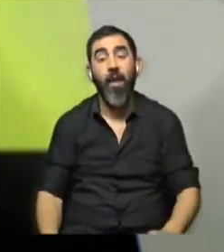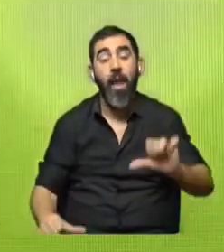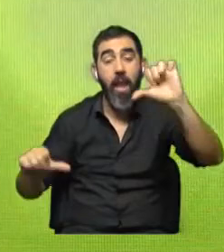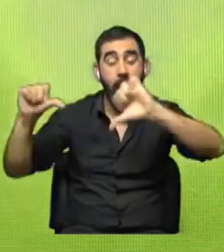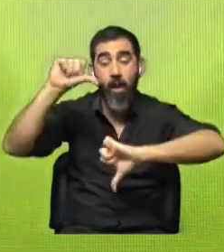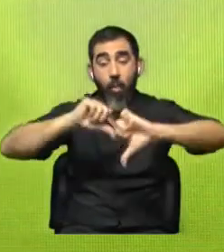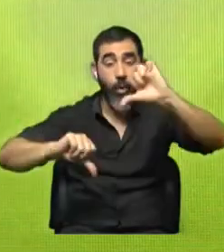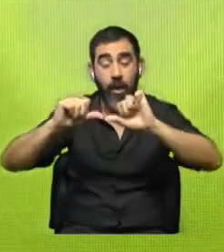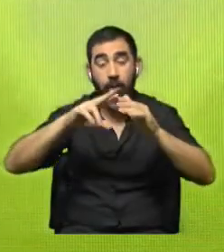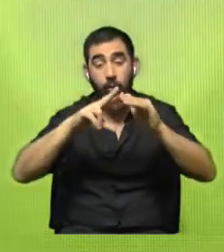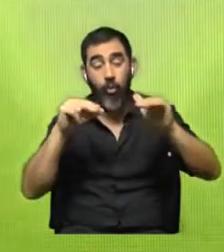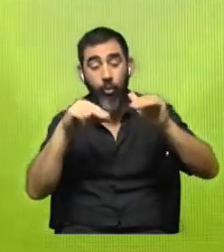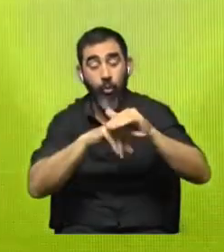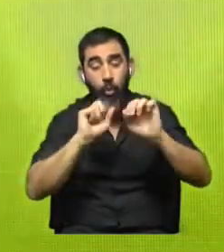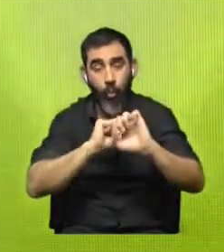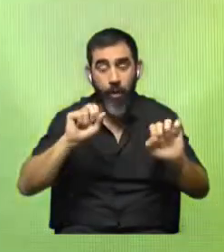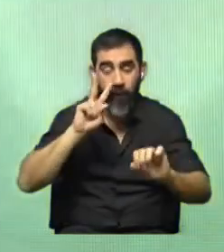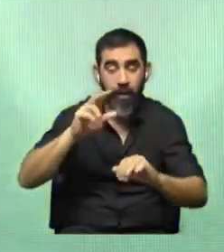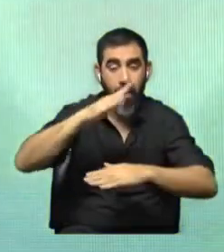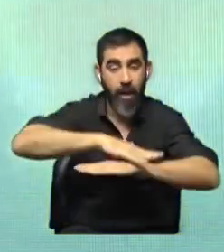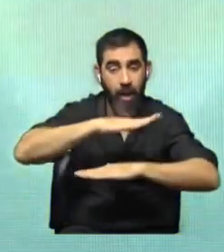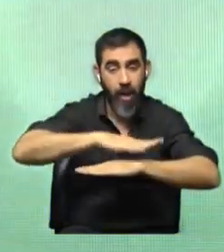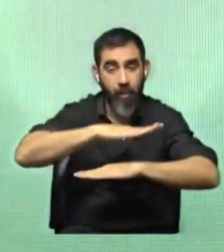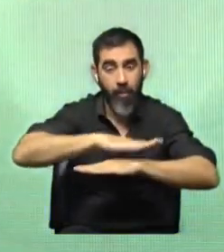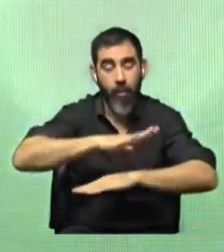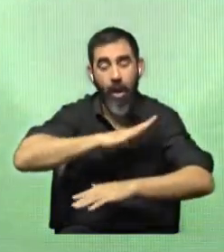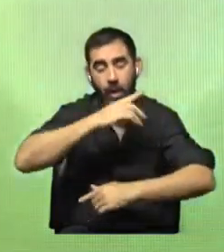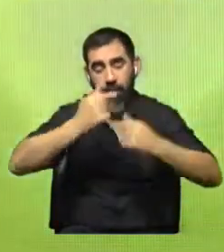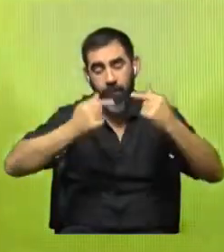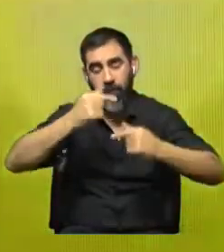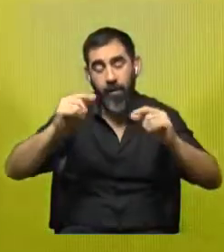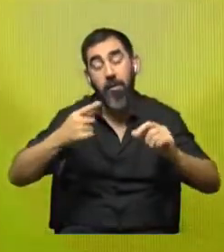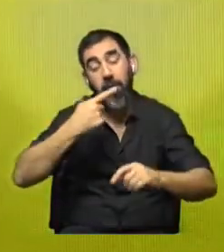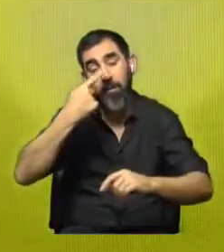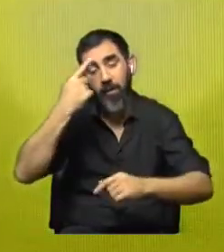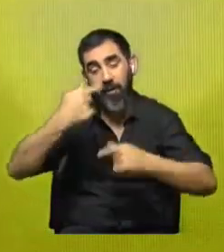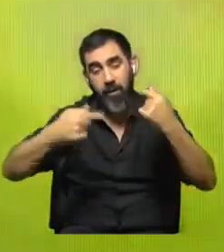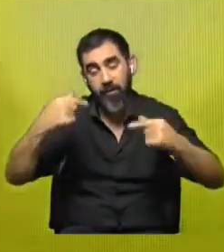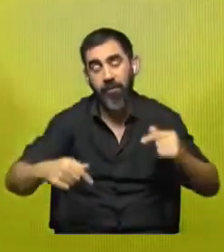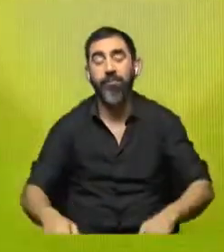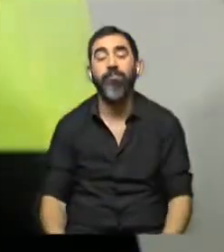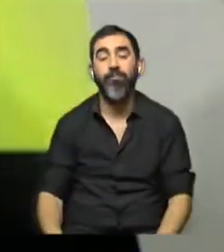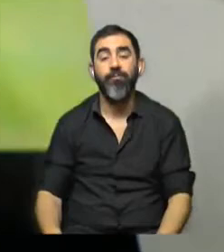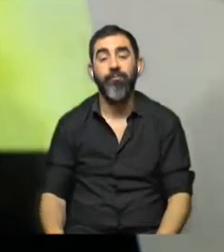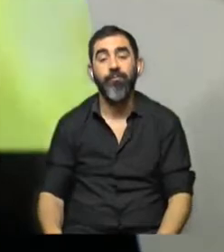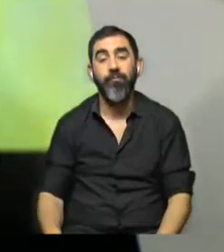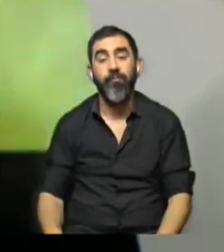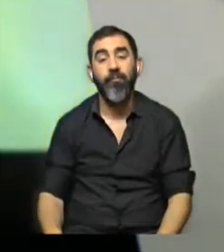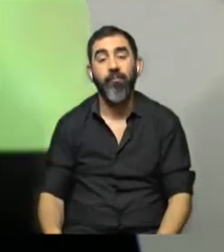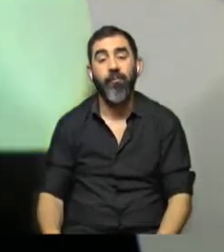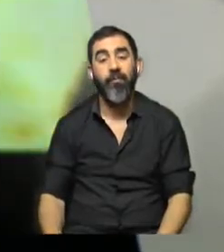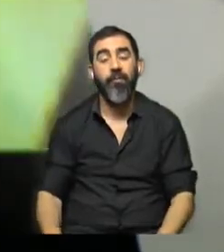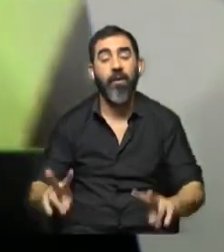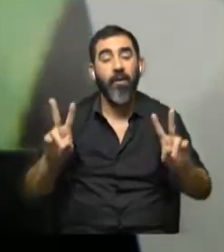túnel de viento se puede ver el camión, el túnel de viento. Bueno, hay varias cosas muy interesantes que se hacen siempre allí. Y toda la parte de stands y los